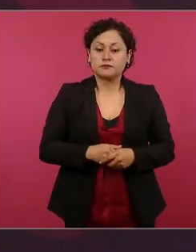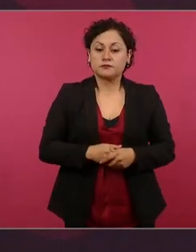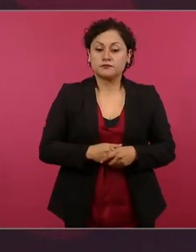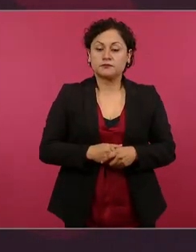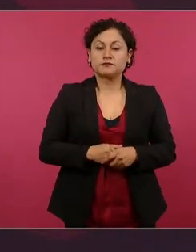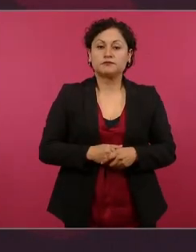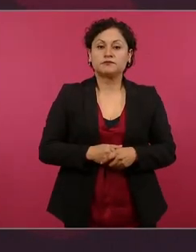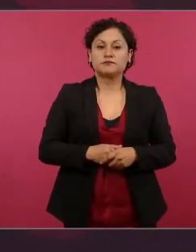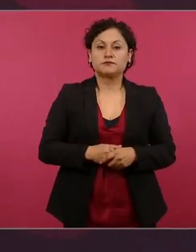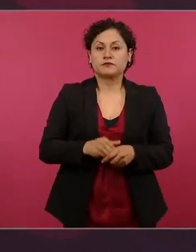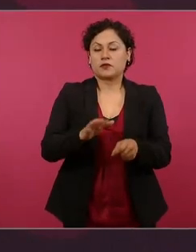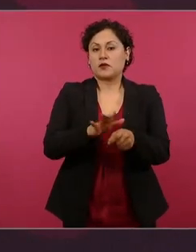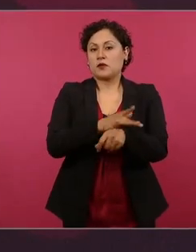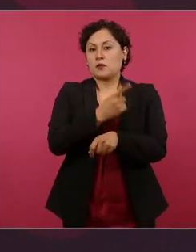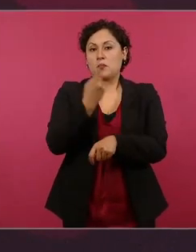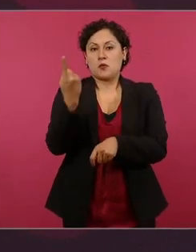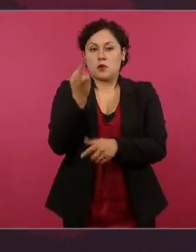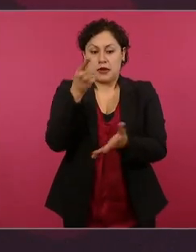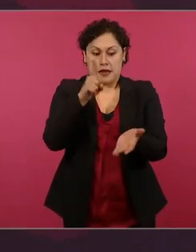profesionales